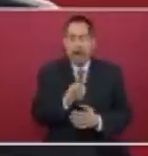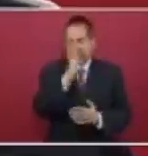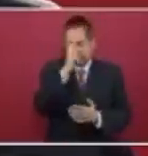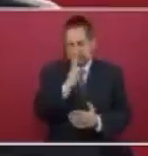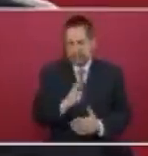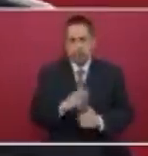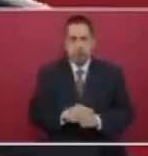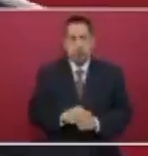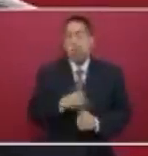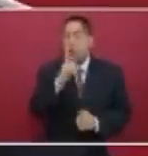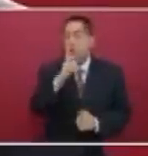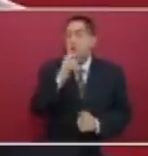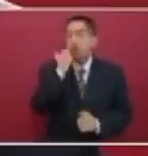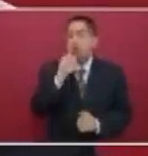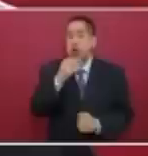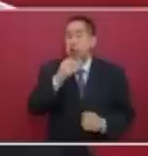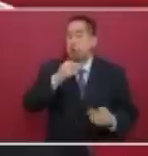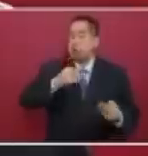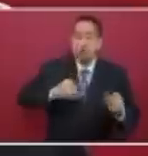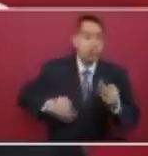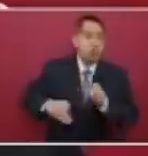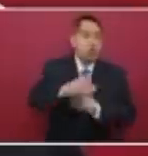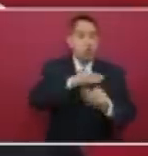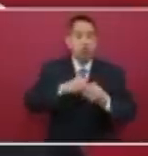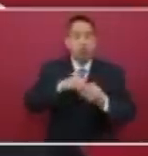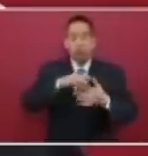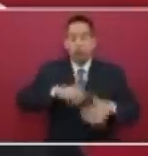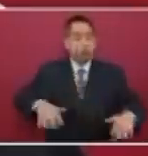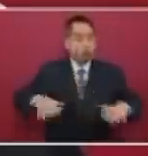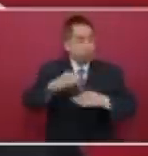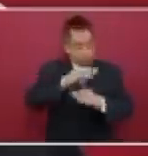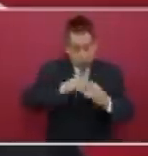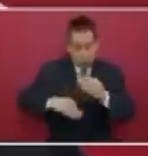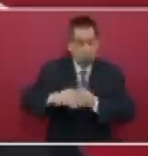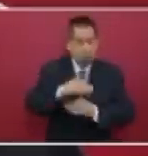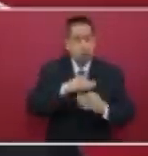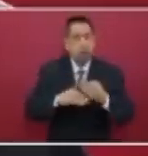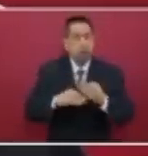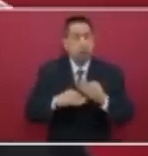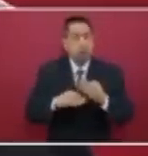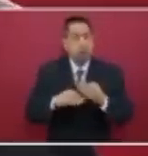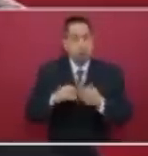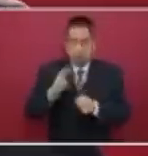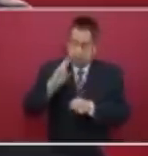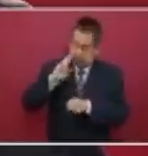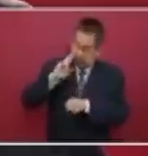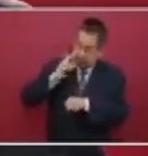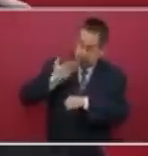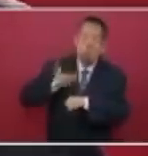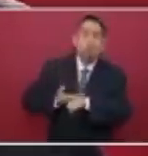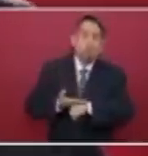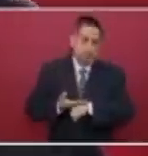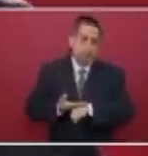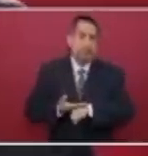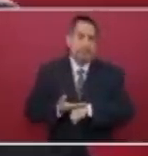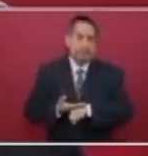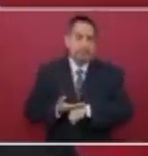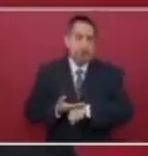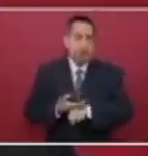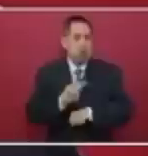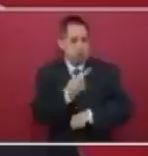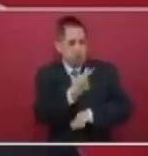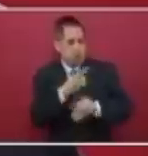todos el seamos responsables poco